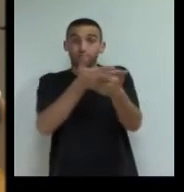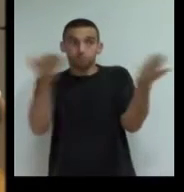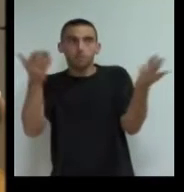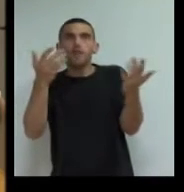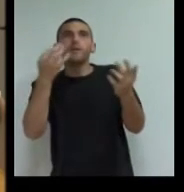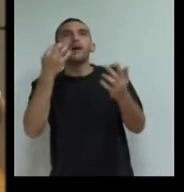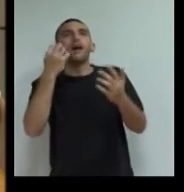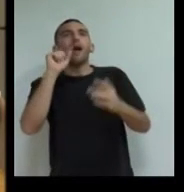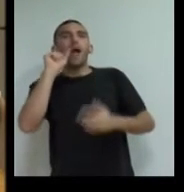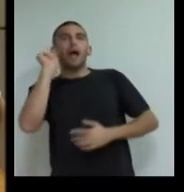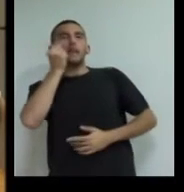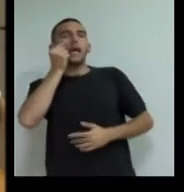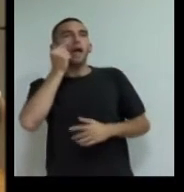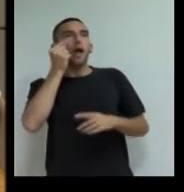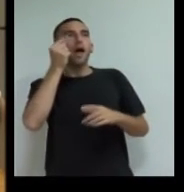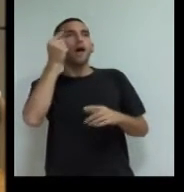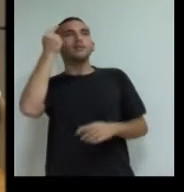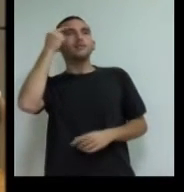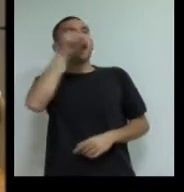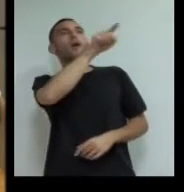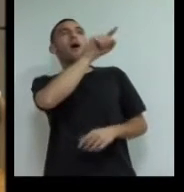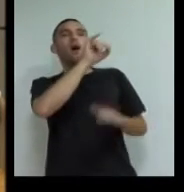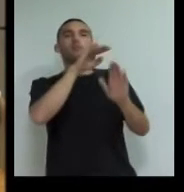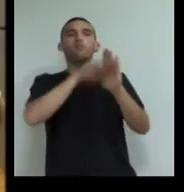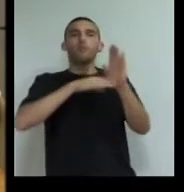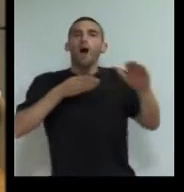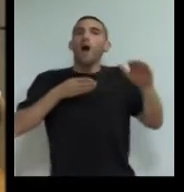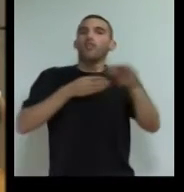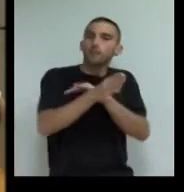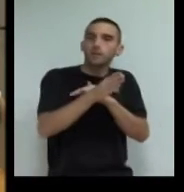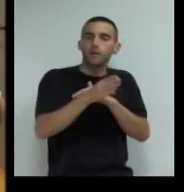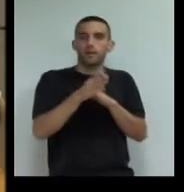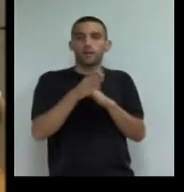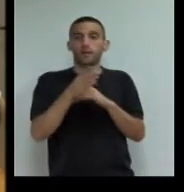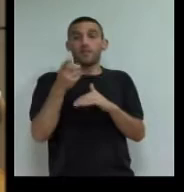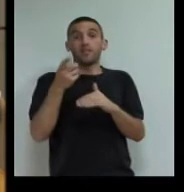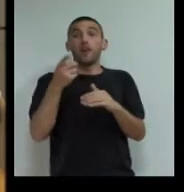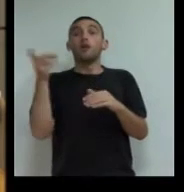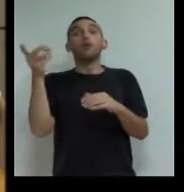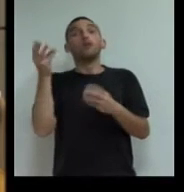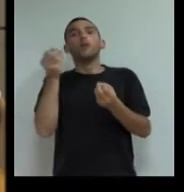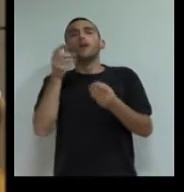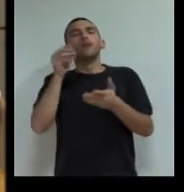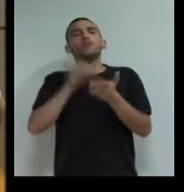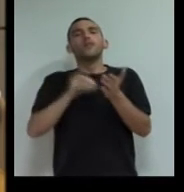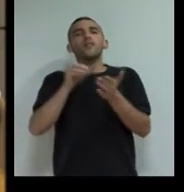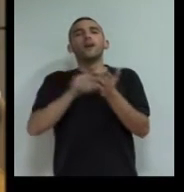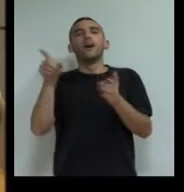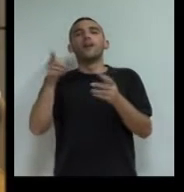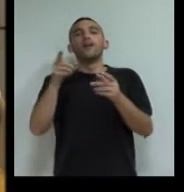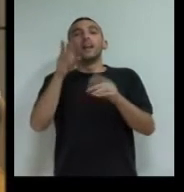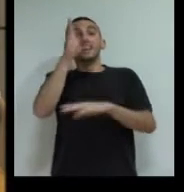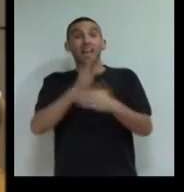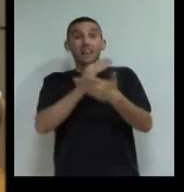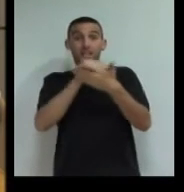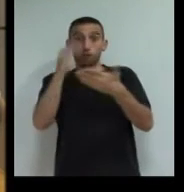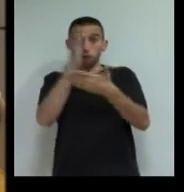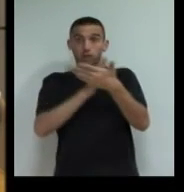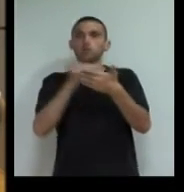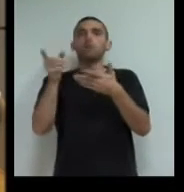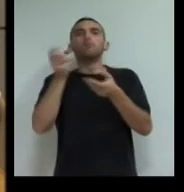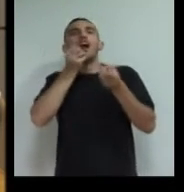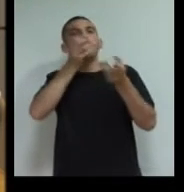veces ellos utilizan directamente el teletexto para informar. Y entonces eso es algo que las propias